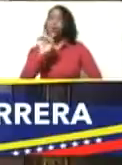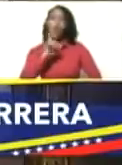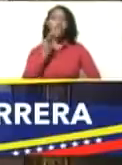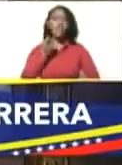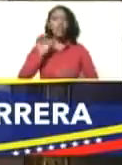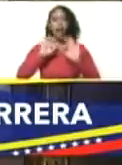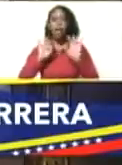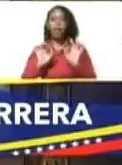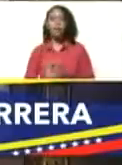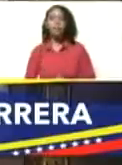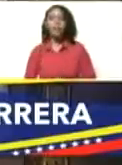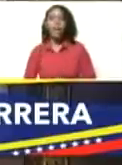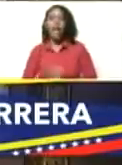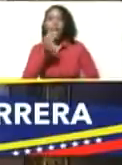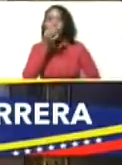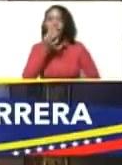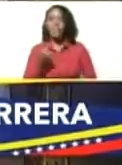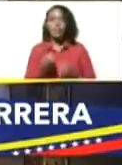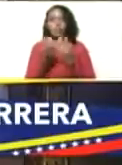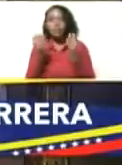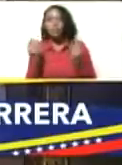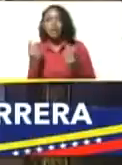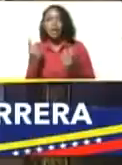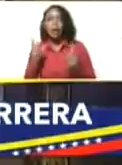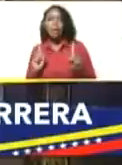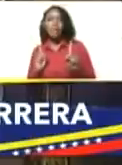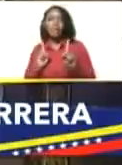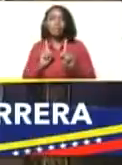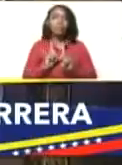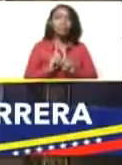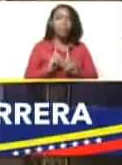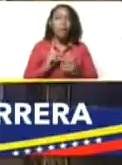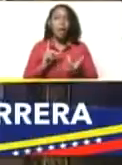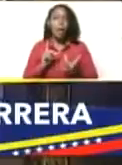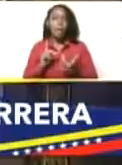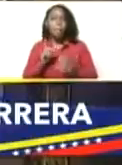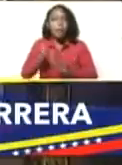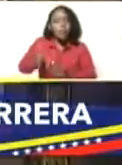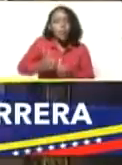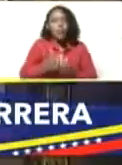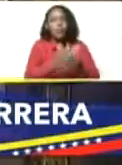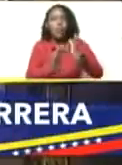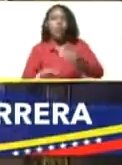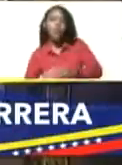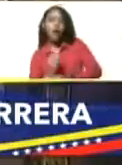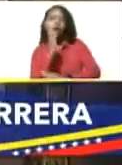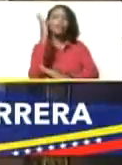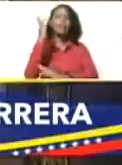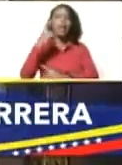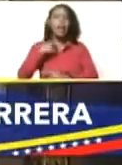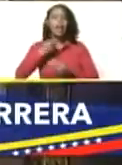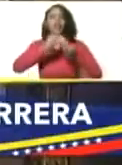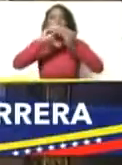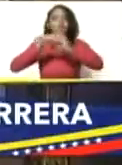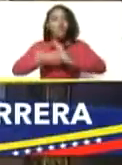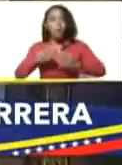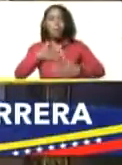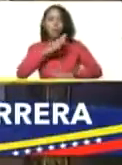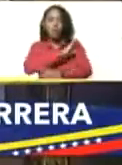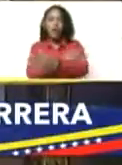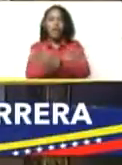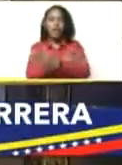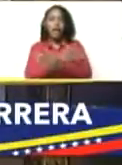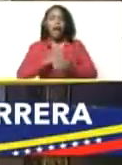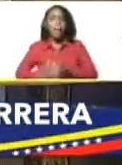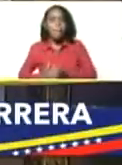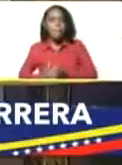falta. En verdes praderas me hace recostar. Me conduce hacia fuentes tranquilas y repara mis fuerzas. Me guía por el